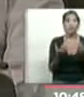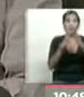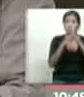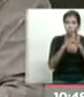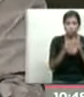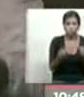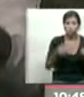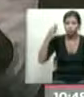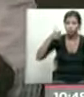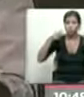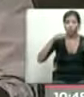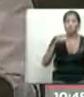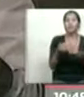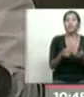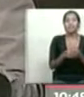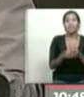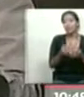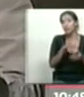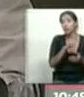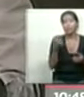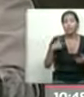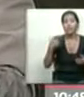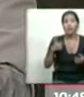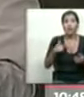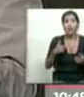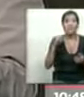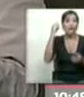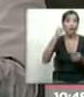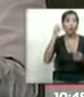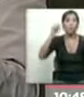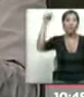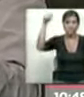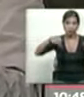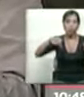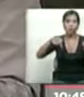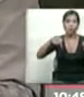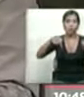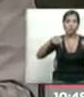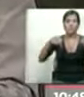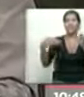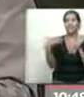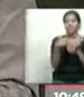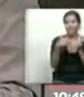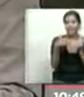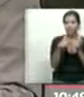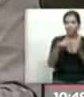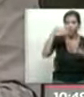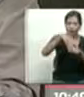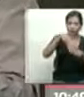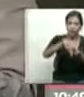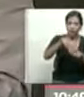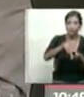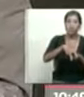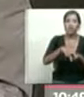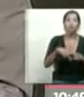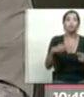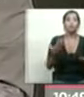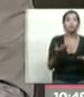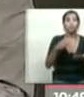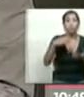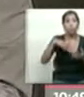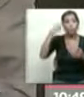etcétera, etcétera, ellos no tuviesen la Europa que ahorita viene y está atacando a los pueblos del Medio Oriente a través de la